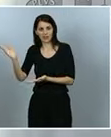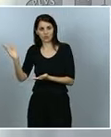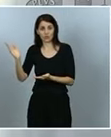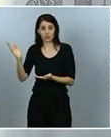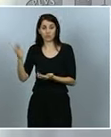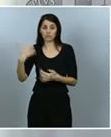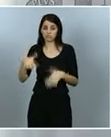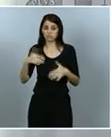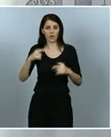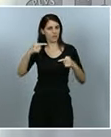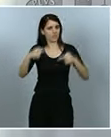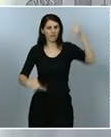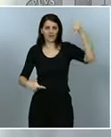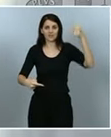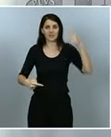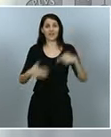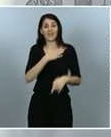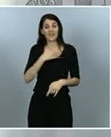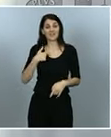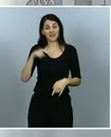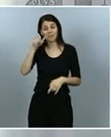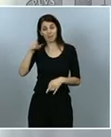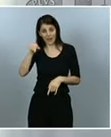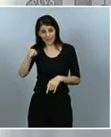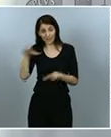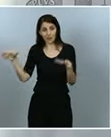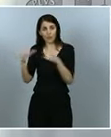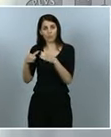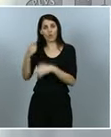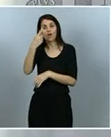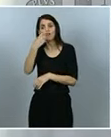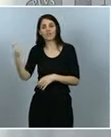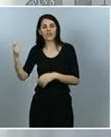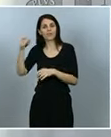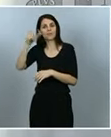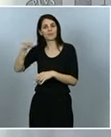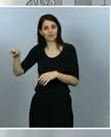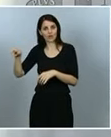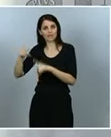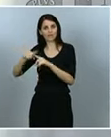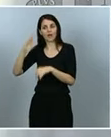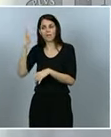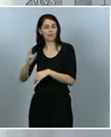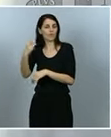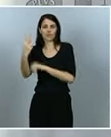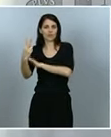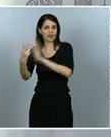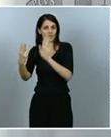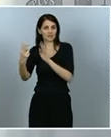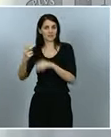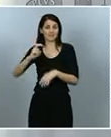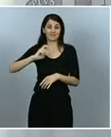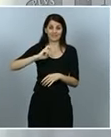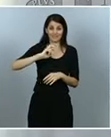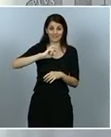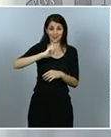por 100.000, 3, 2, 4, es 0,002%, 0,003%, hasta que llegamos al grupo